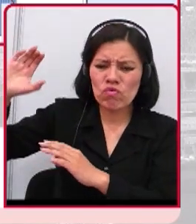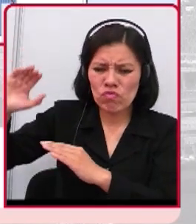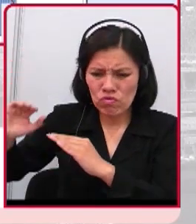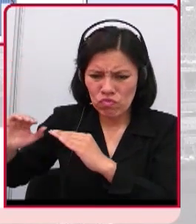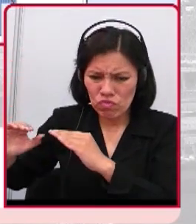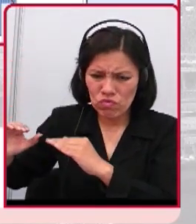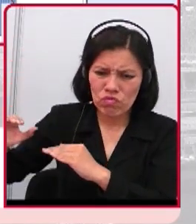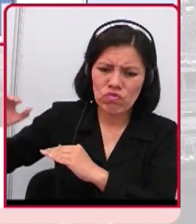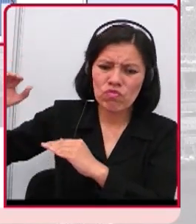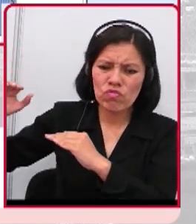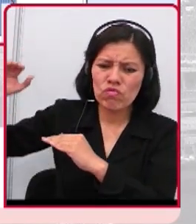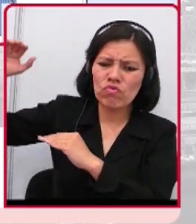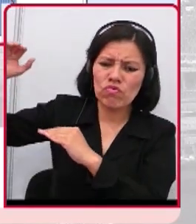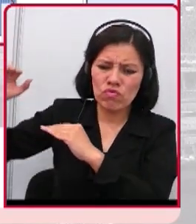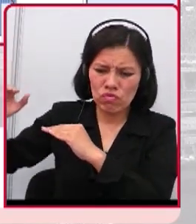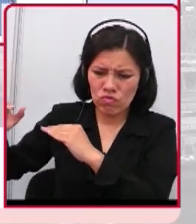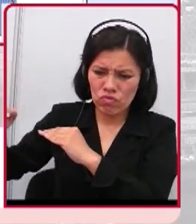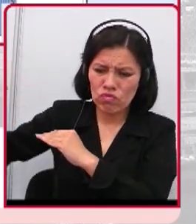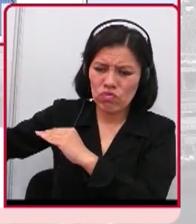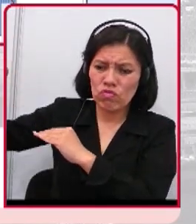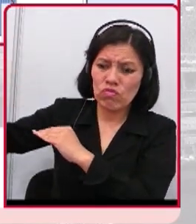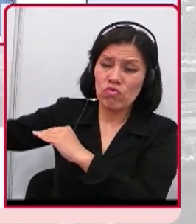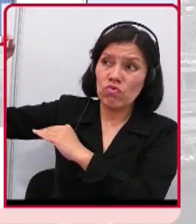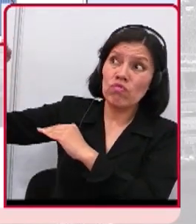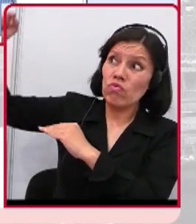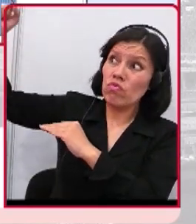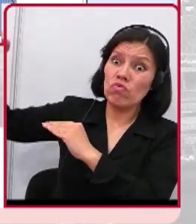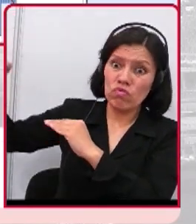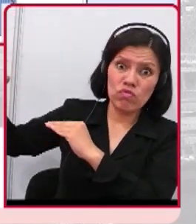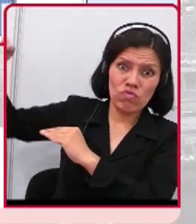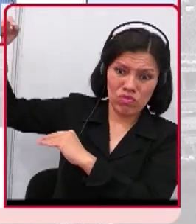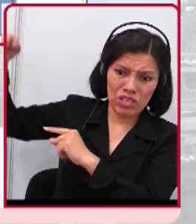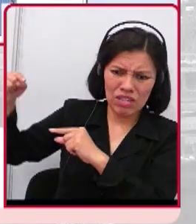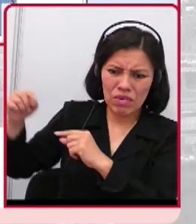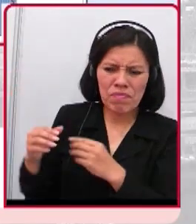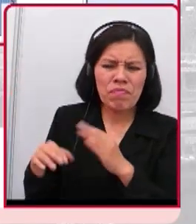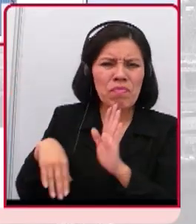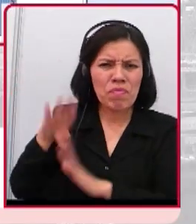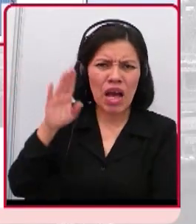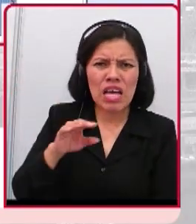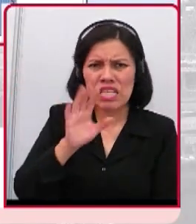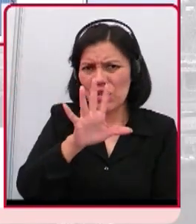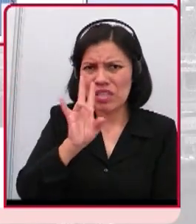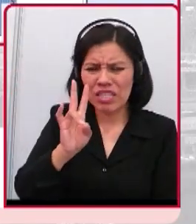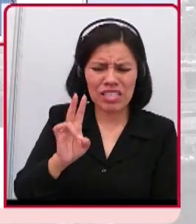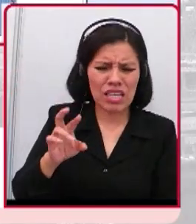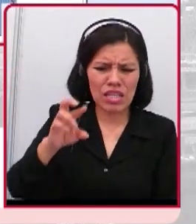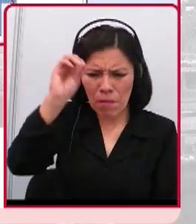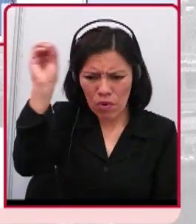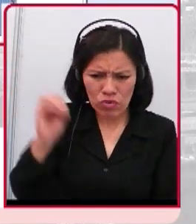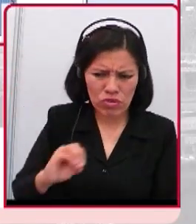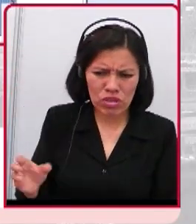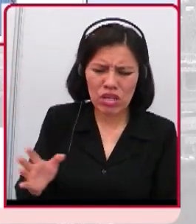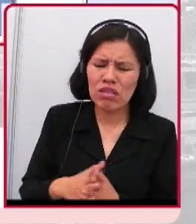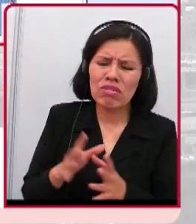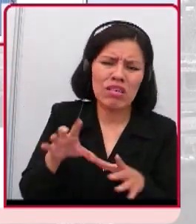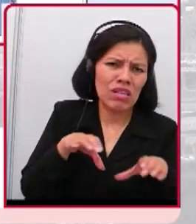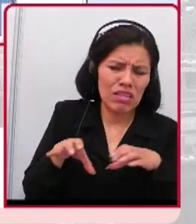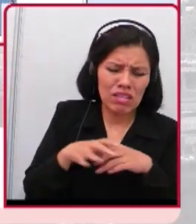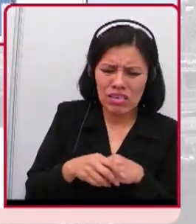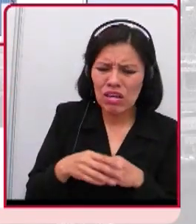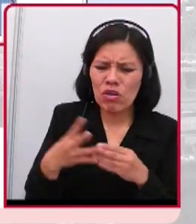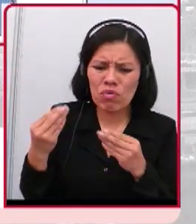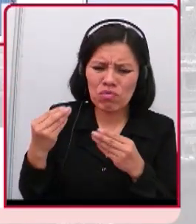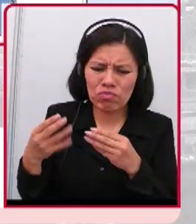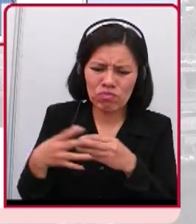y esto generaba a veces picos por encima de los 57%, generando levantamientos de rastra, en muchos casos